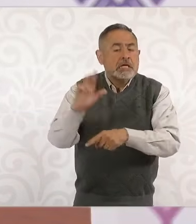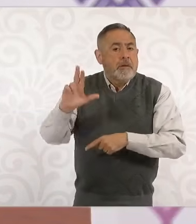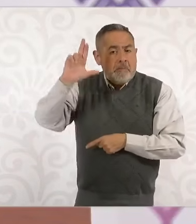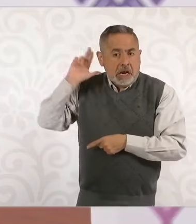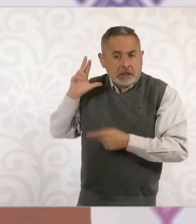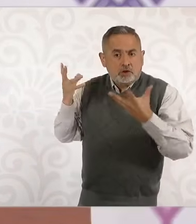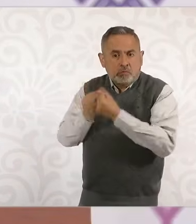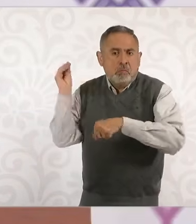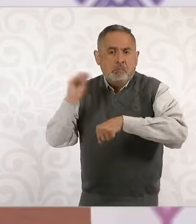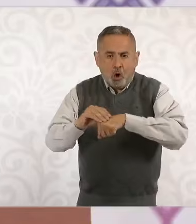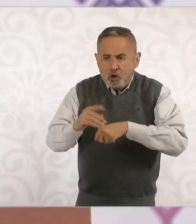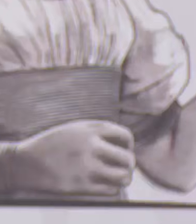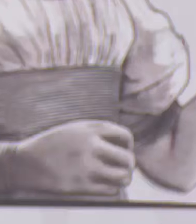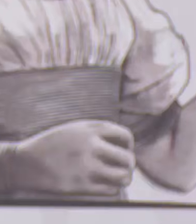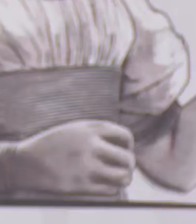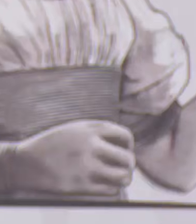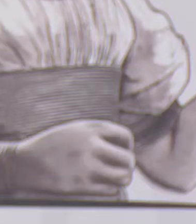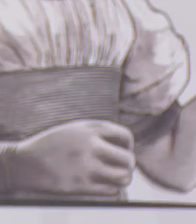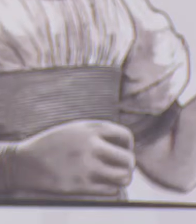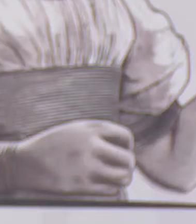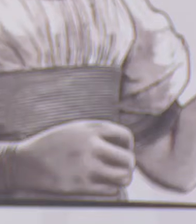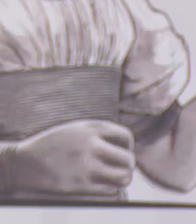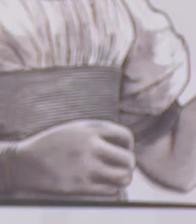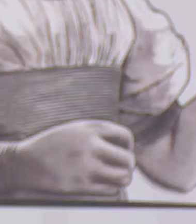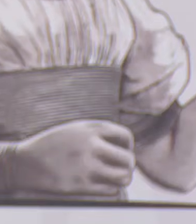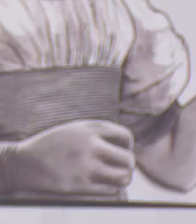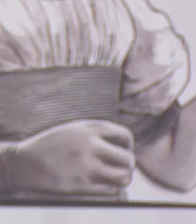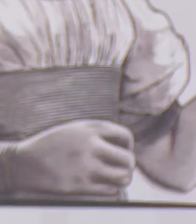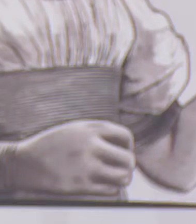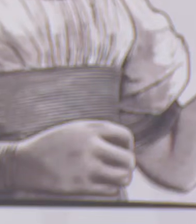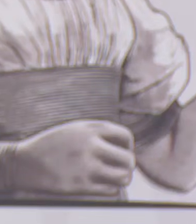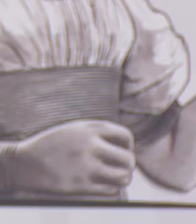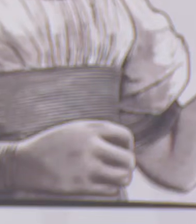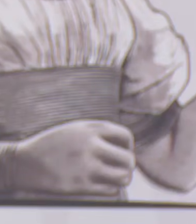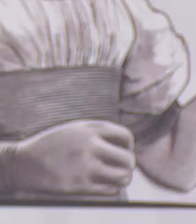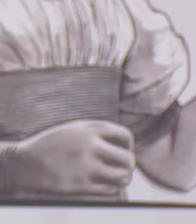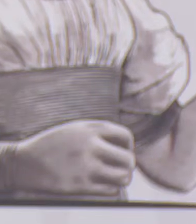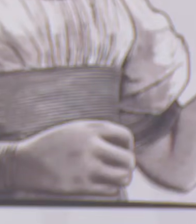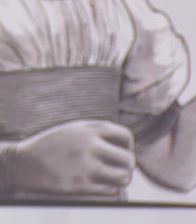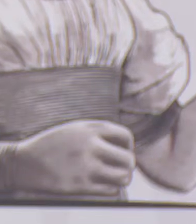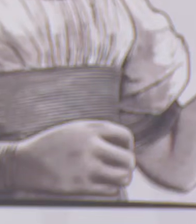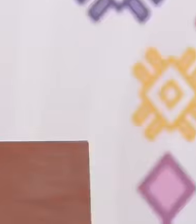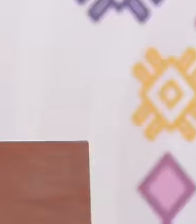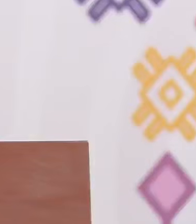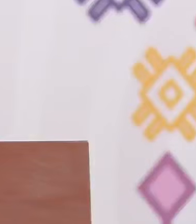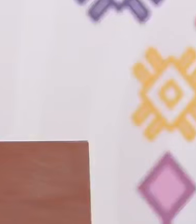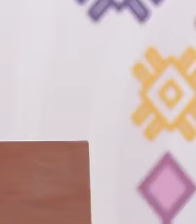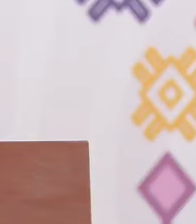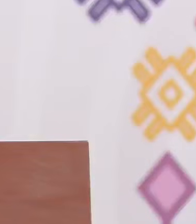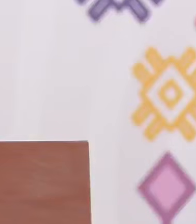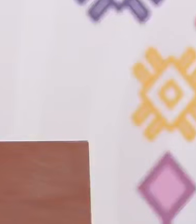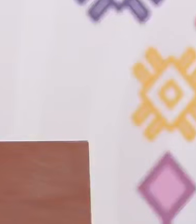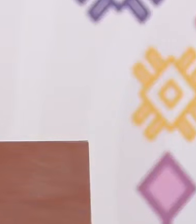pasada instalaron una mesa permanente y brigadas en distintos lugares y esquemas para tener